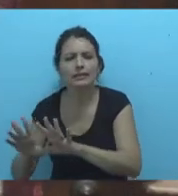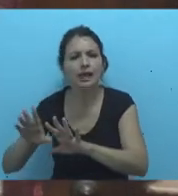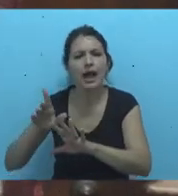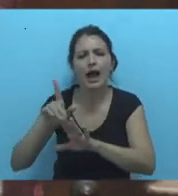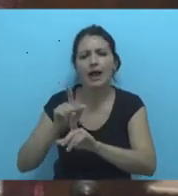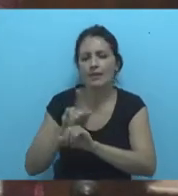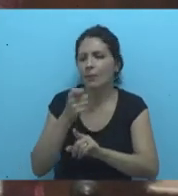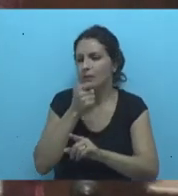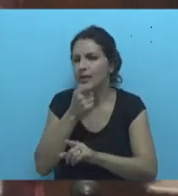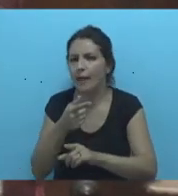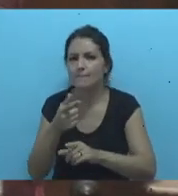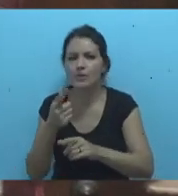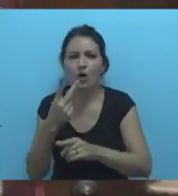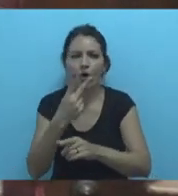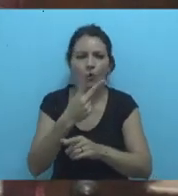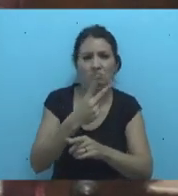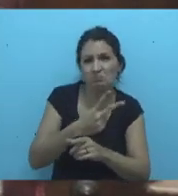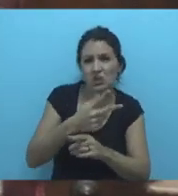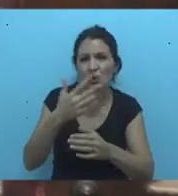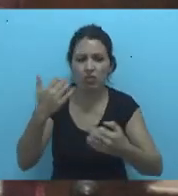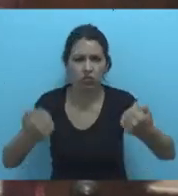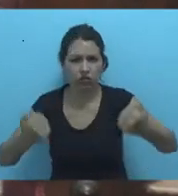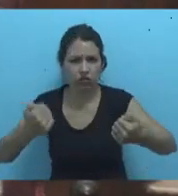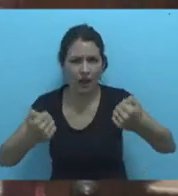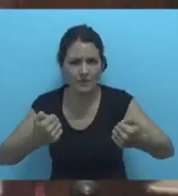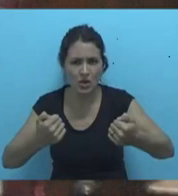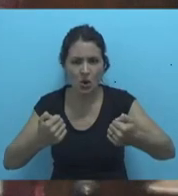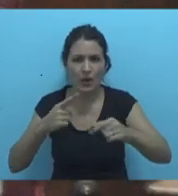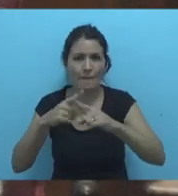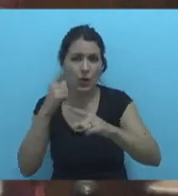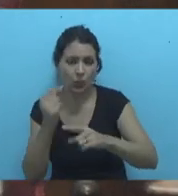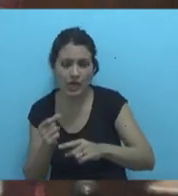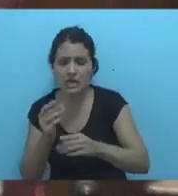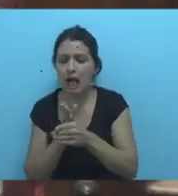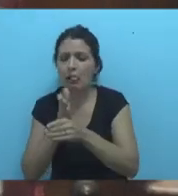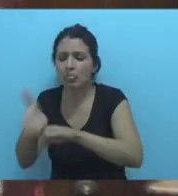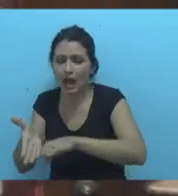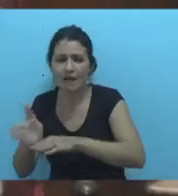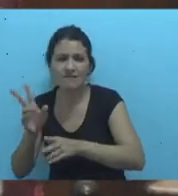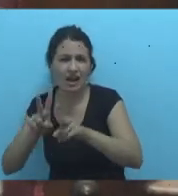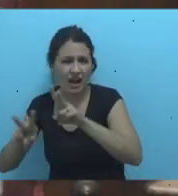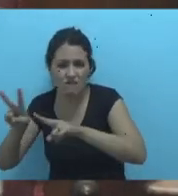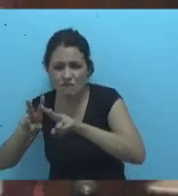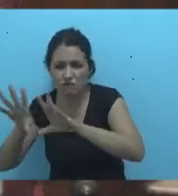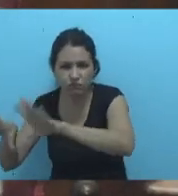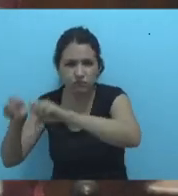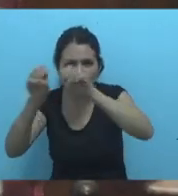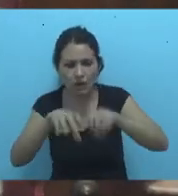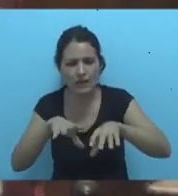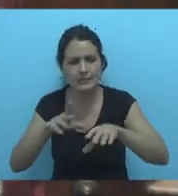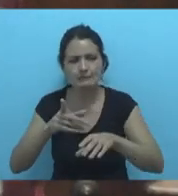ingresaba materia prima, y si no ingresa materia prima, por lo tanto, no hay ningún tipo de actividad. Eso a nosotros nos generó una